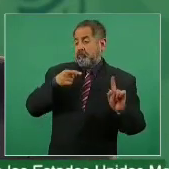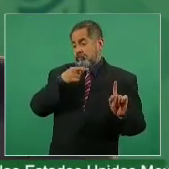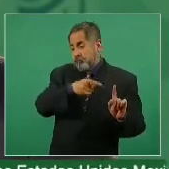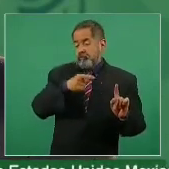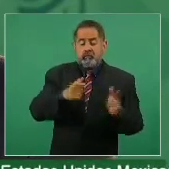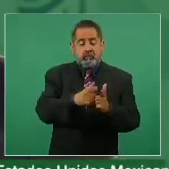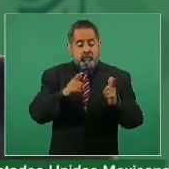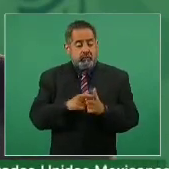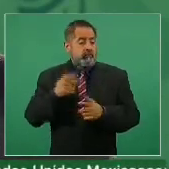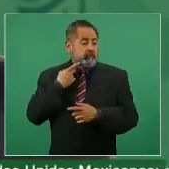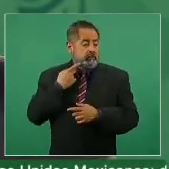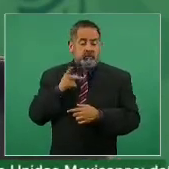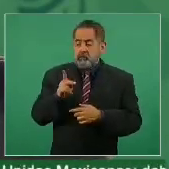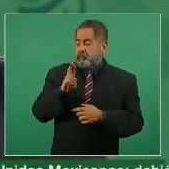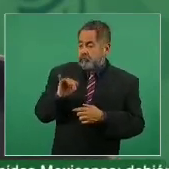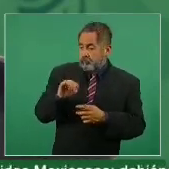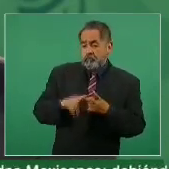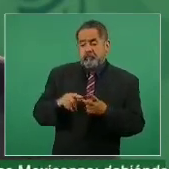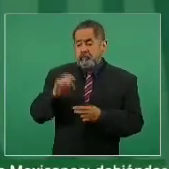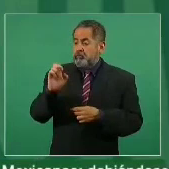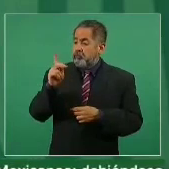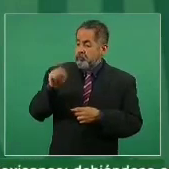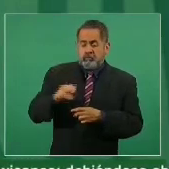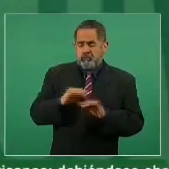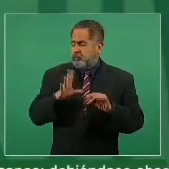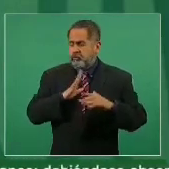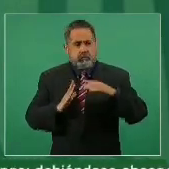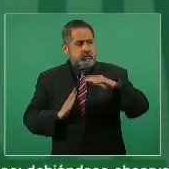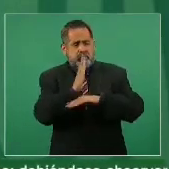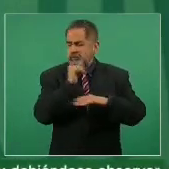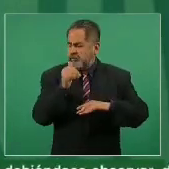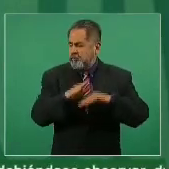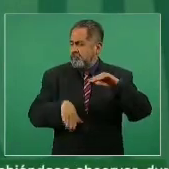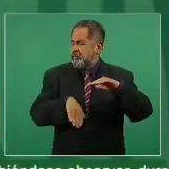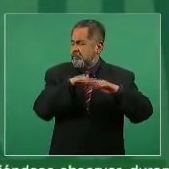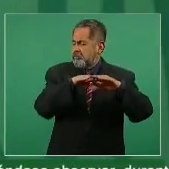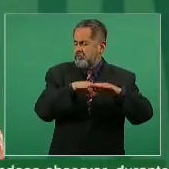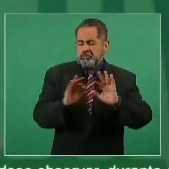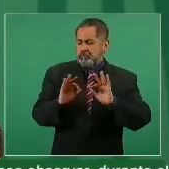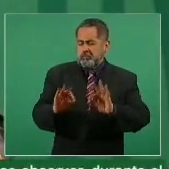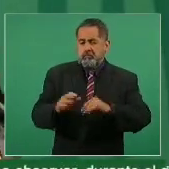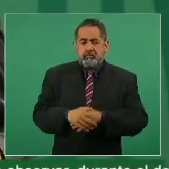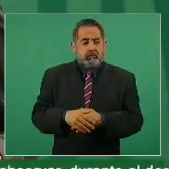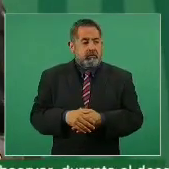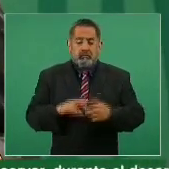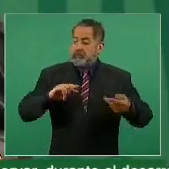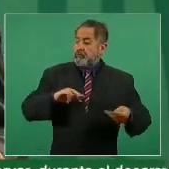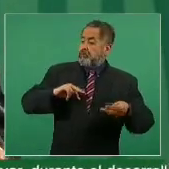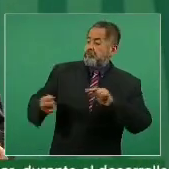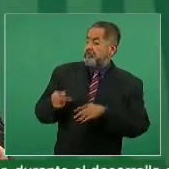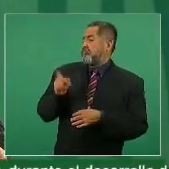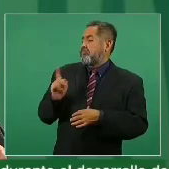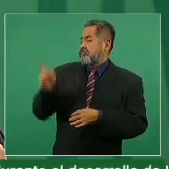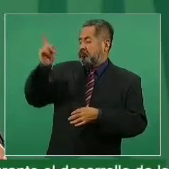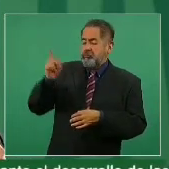de ese partido y de ese candidato no había rebasado el tope. Que quienes habíamos rebasado el